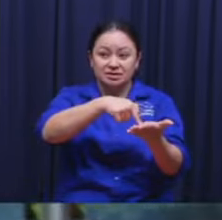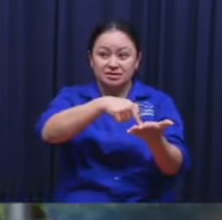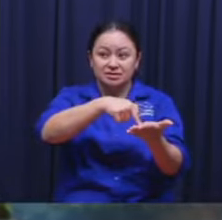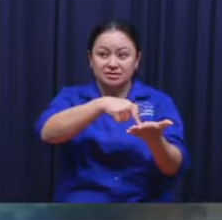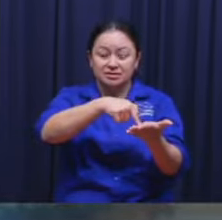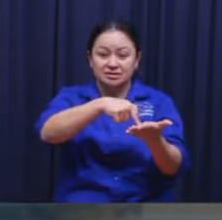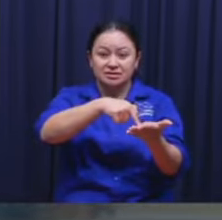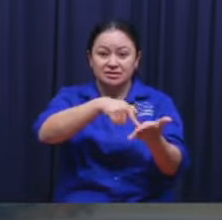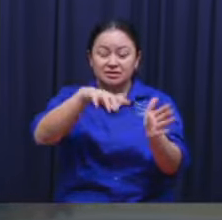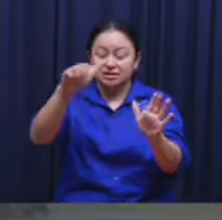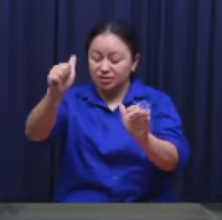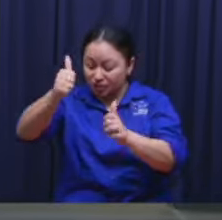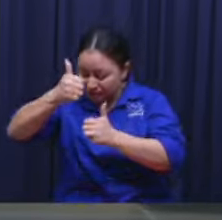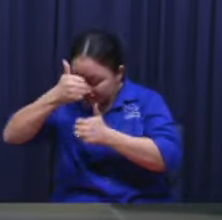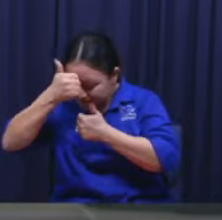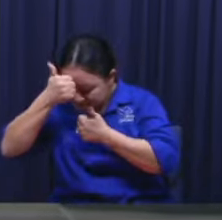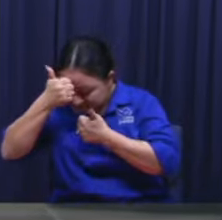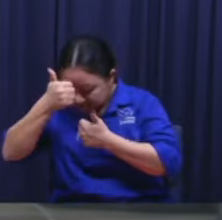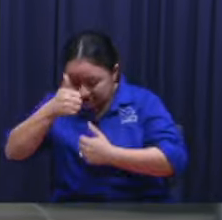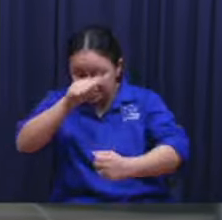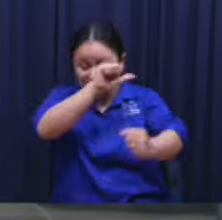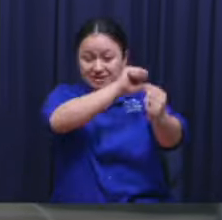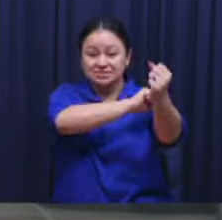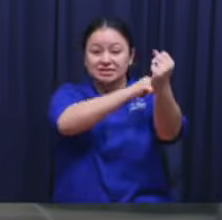Te sometiste al visible.